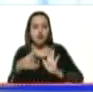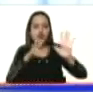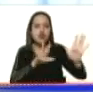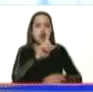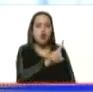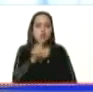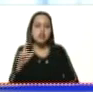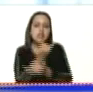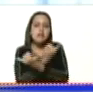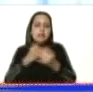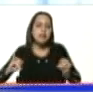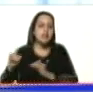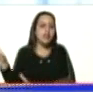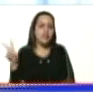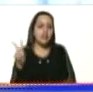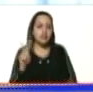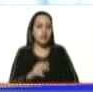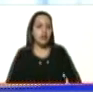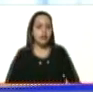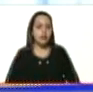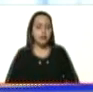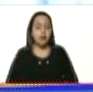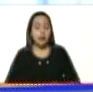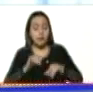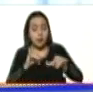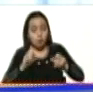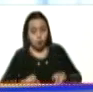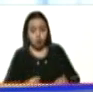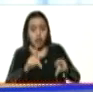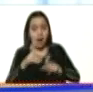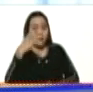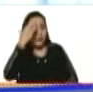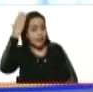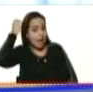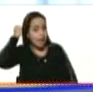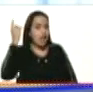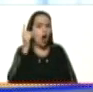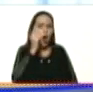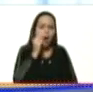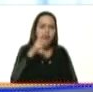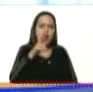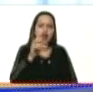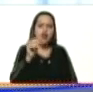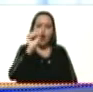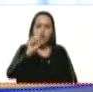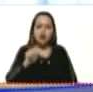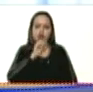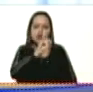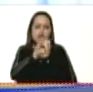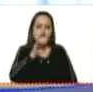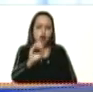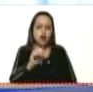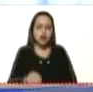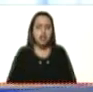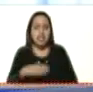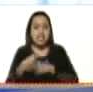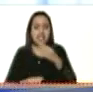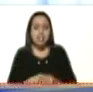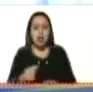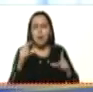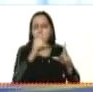Venezuela. En esa oportunidad, Miranda y Rocio dieron memorables motivaciones que